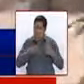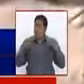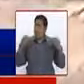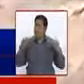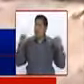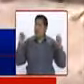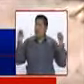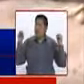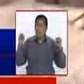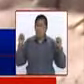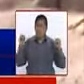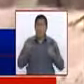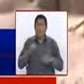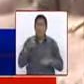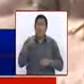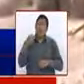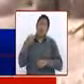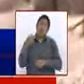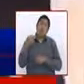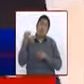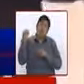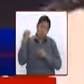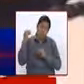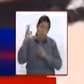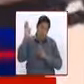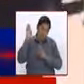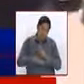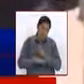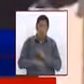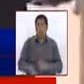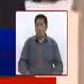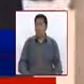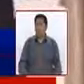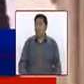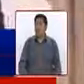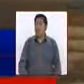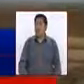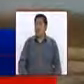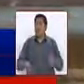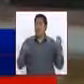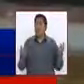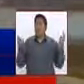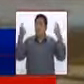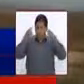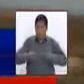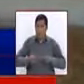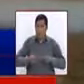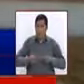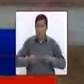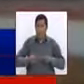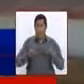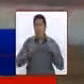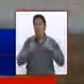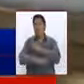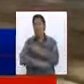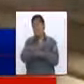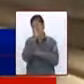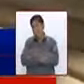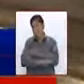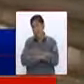vender las piezas en el mercado informal a menor precio. La aduanero va a la frontera.